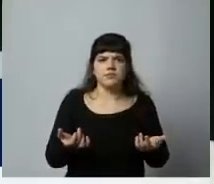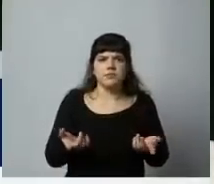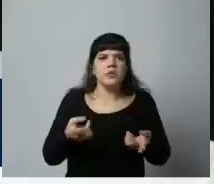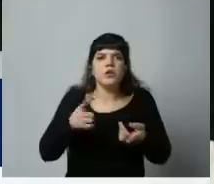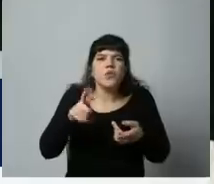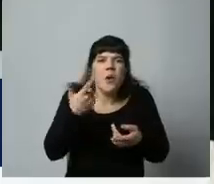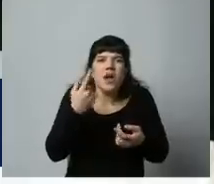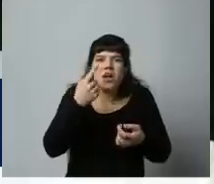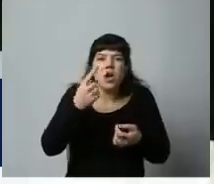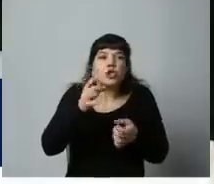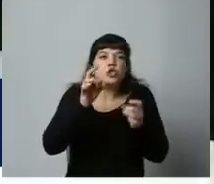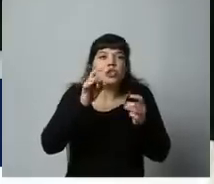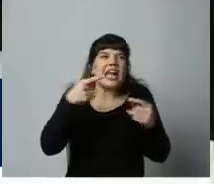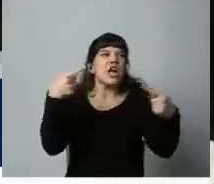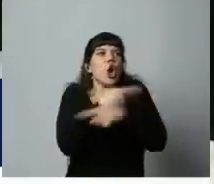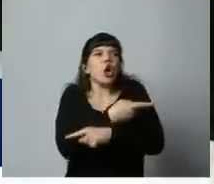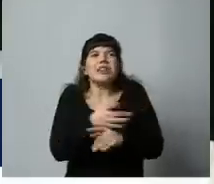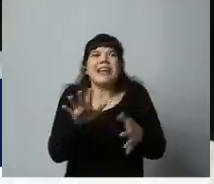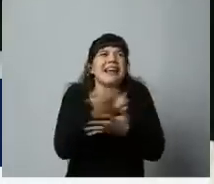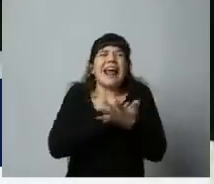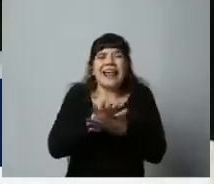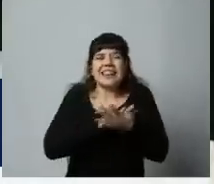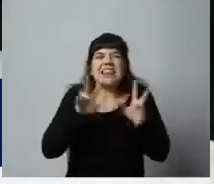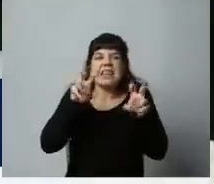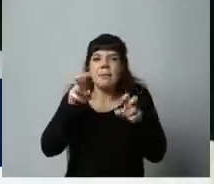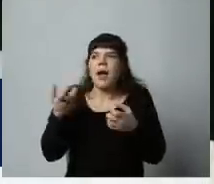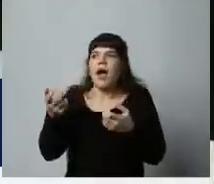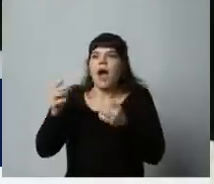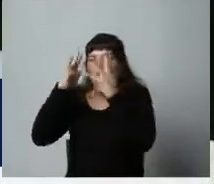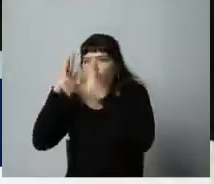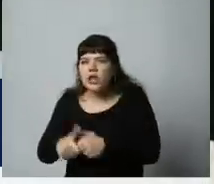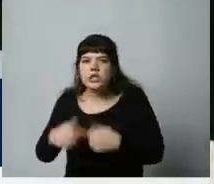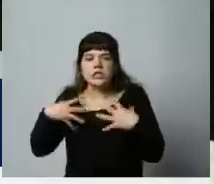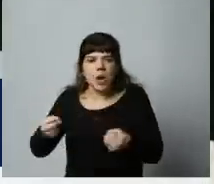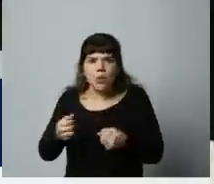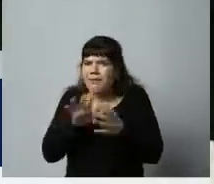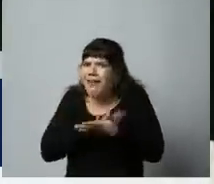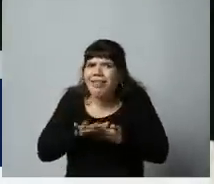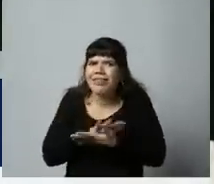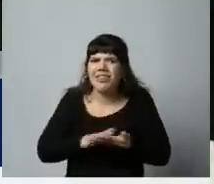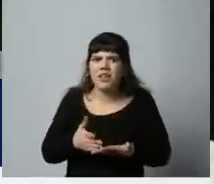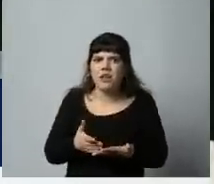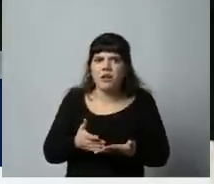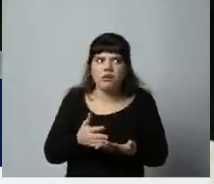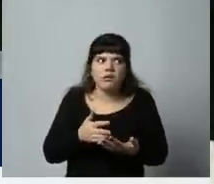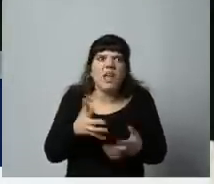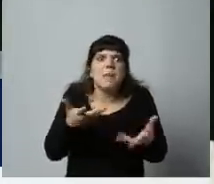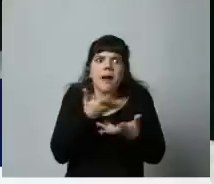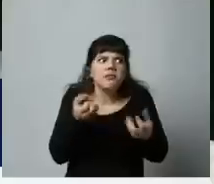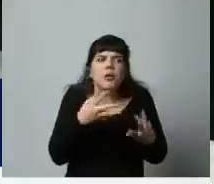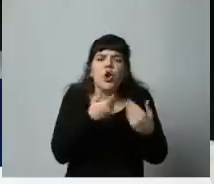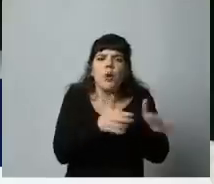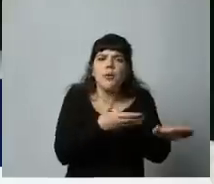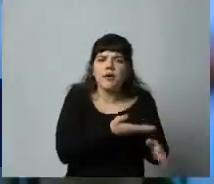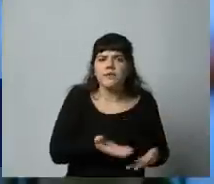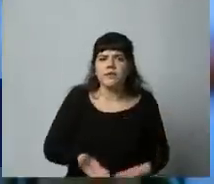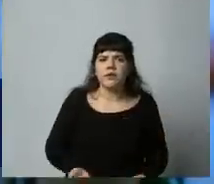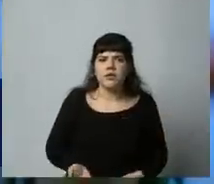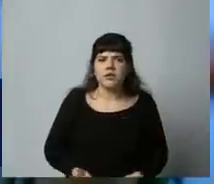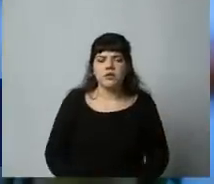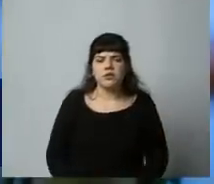hay una sola objeción de lo que hemos planteado sanitaria si no es sanitaria Qué es entonces a mí me